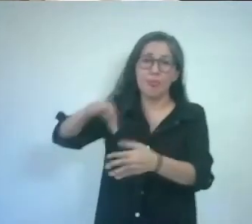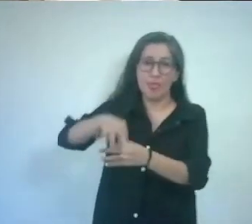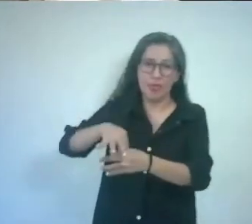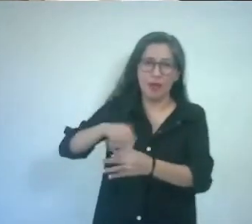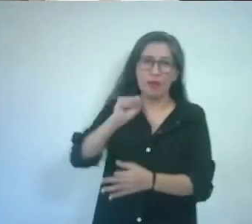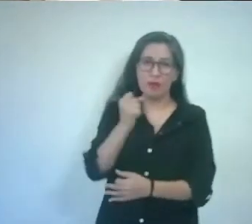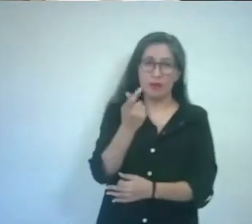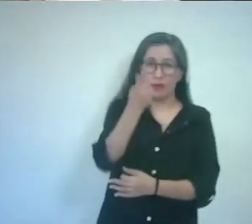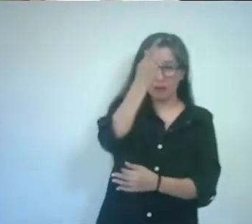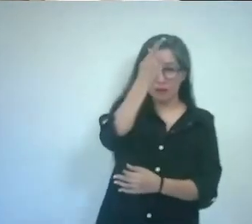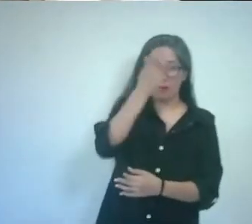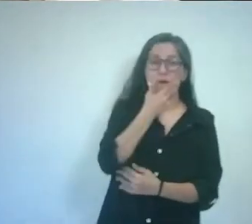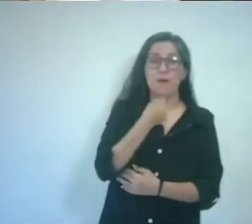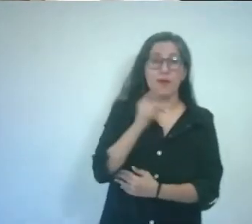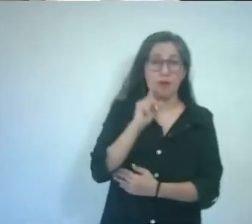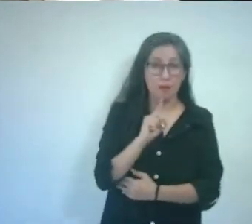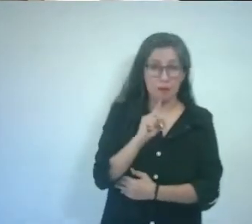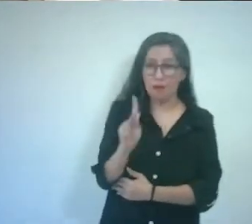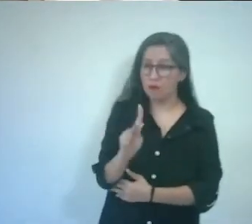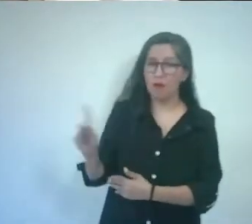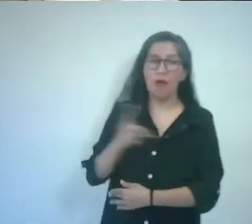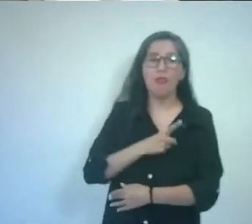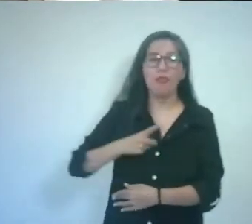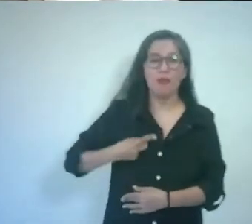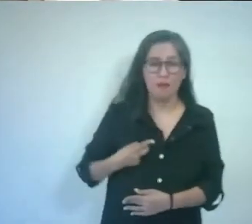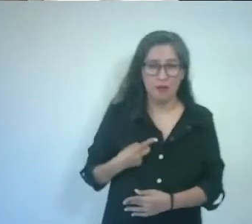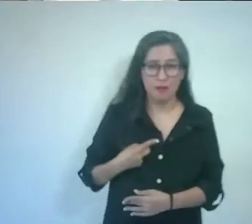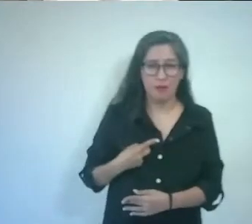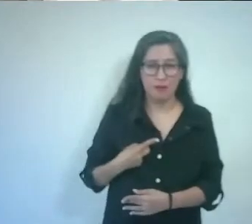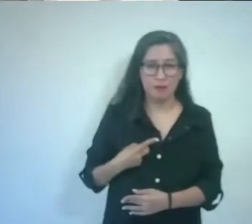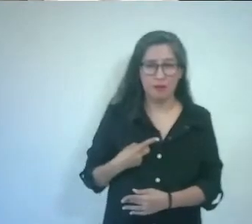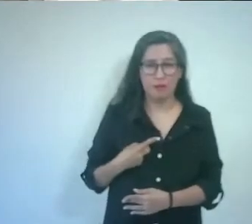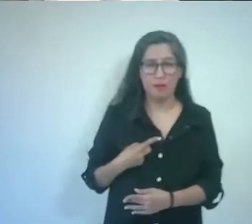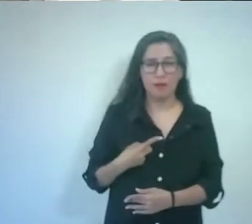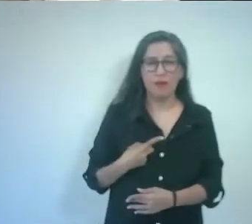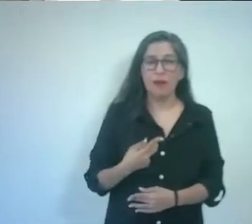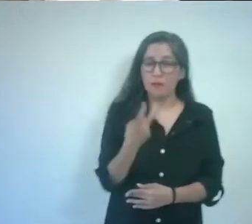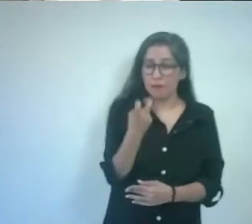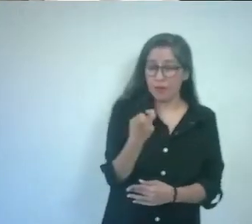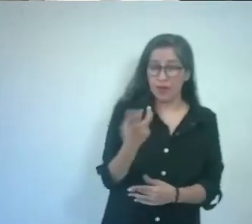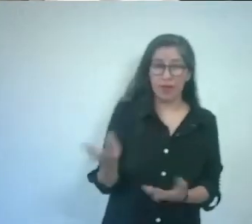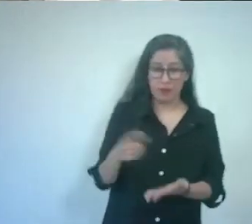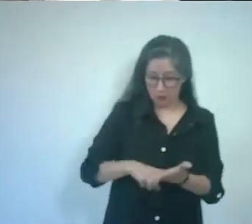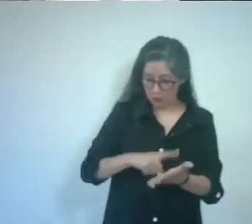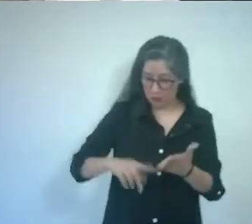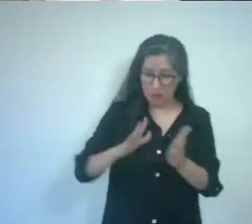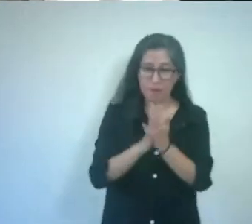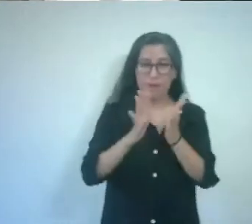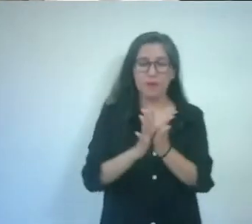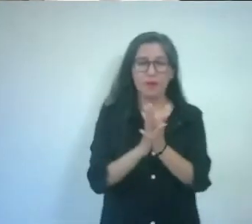las potosinas y los potosinos se merecen. Porque este ejercicio es